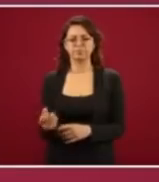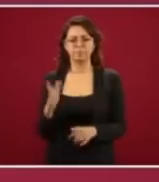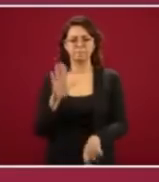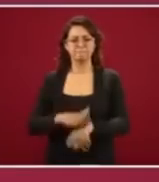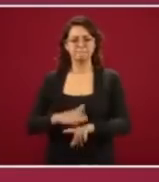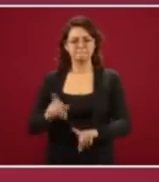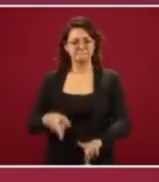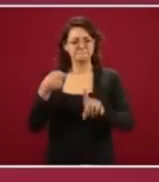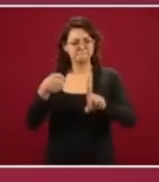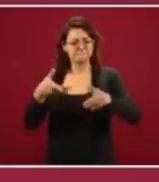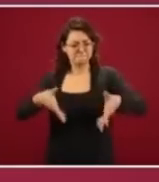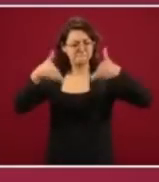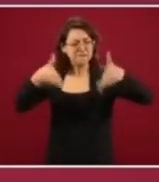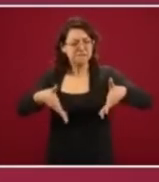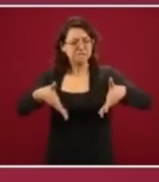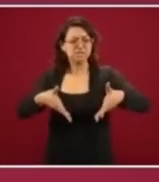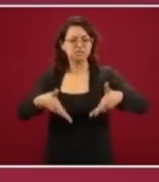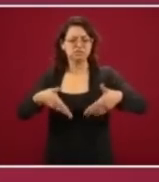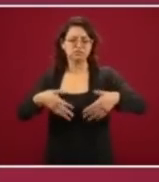concretos, más